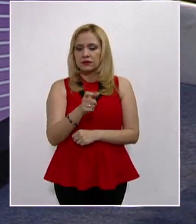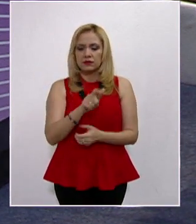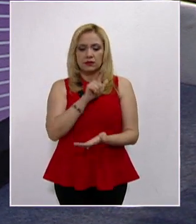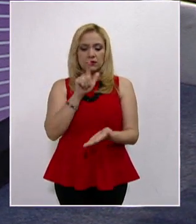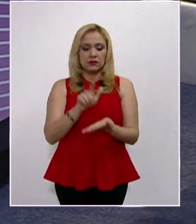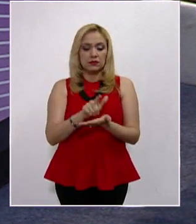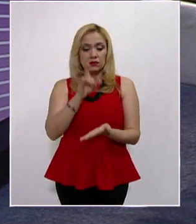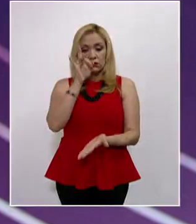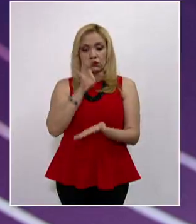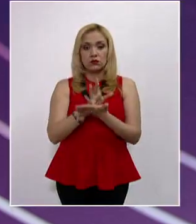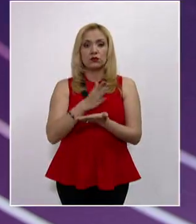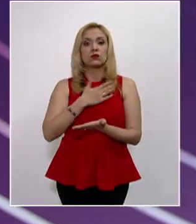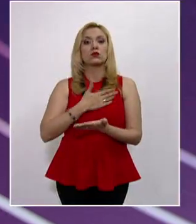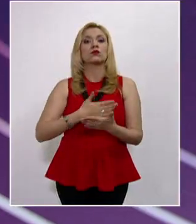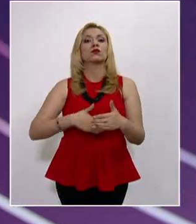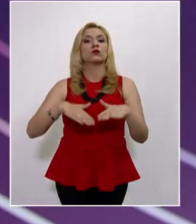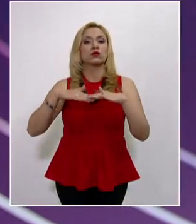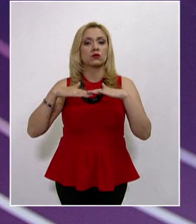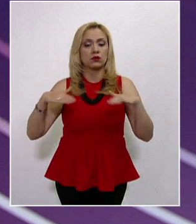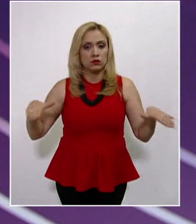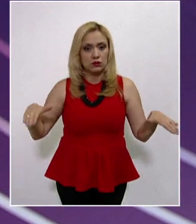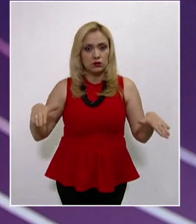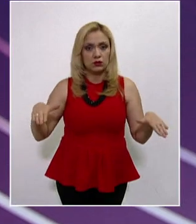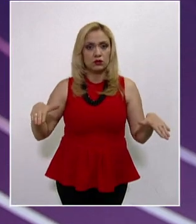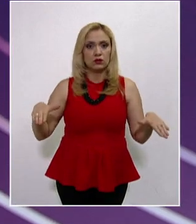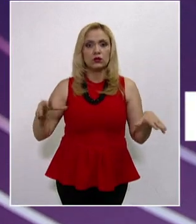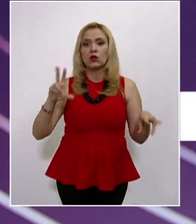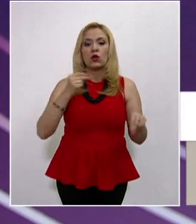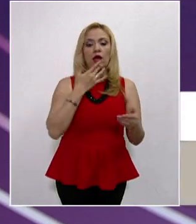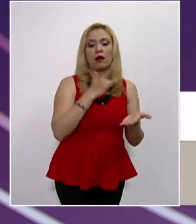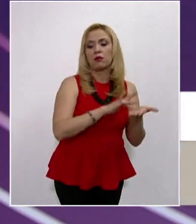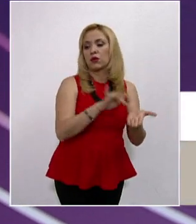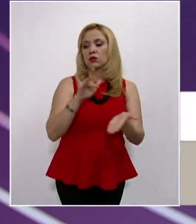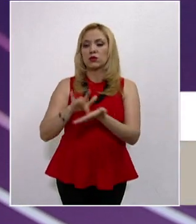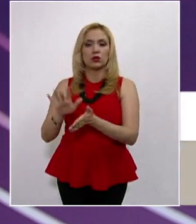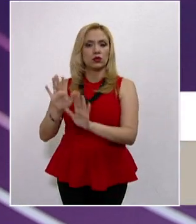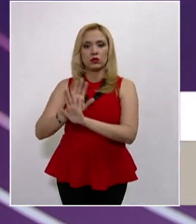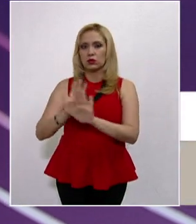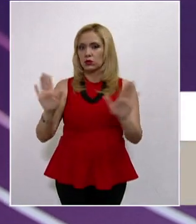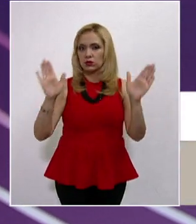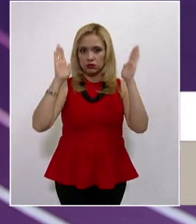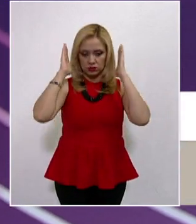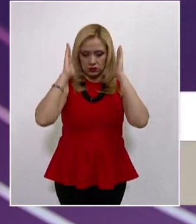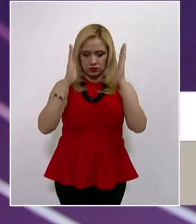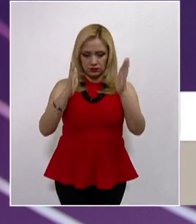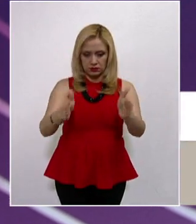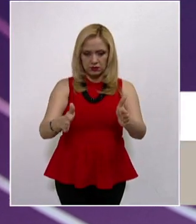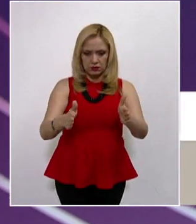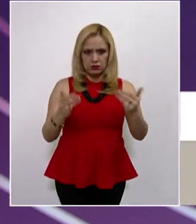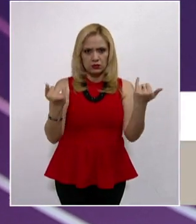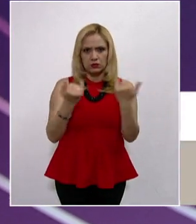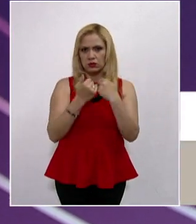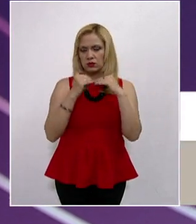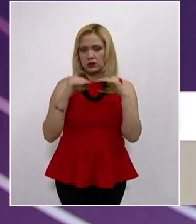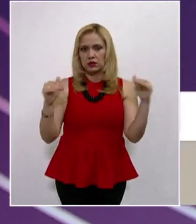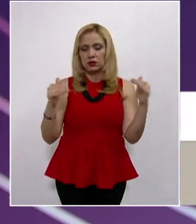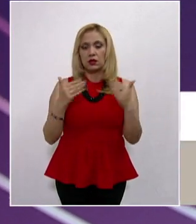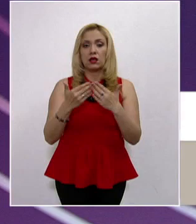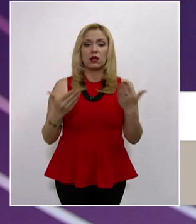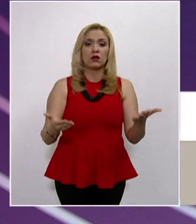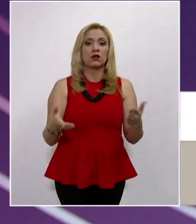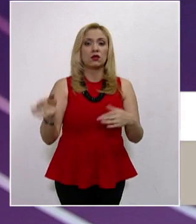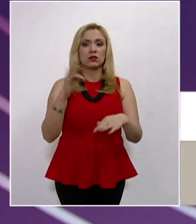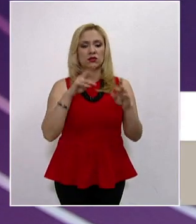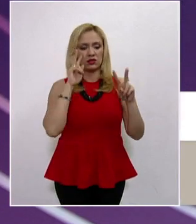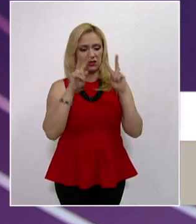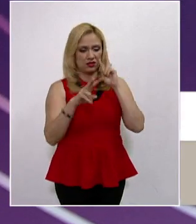solo tiene que ser imparcial, sino percibirse o parecer imparcial. El tema del fuero militar y la mayoría de las críticas a